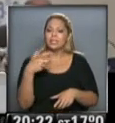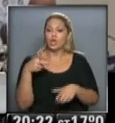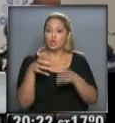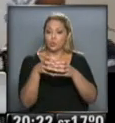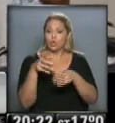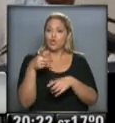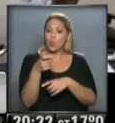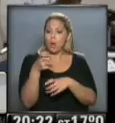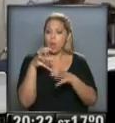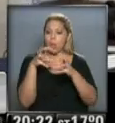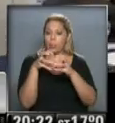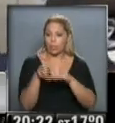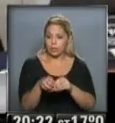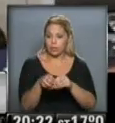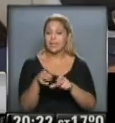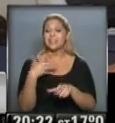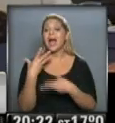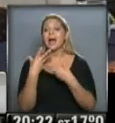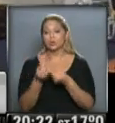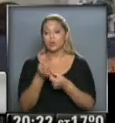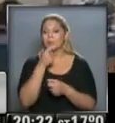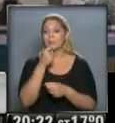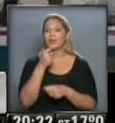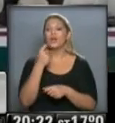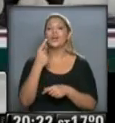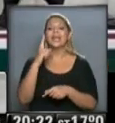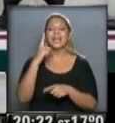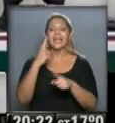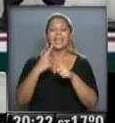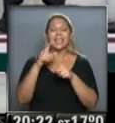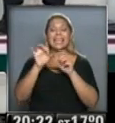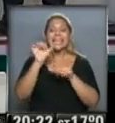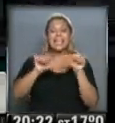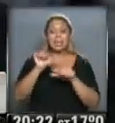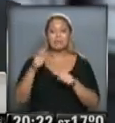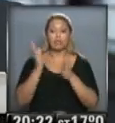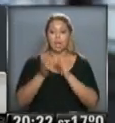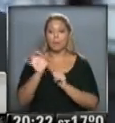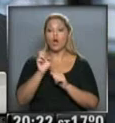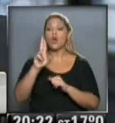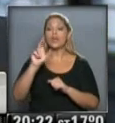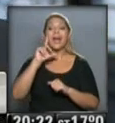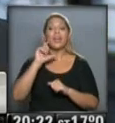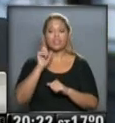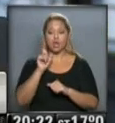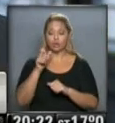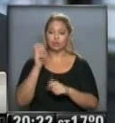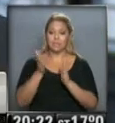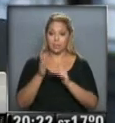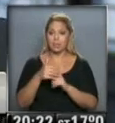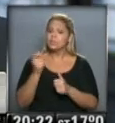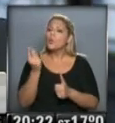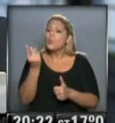un complemento de las terapias convencionales, es decir, la quimioterapia y la radioterapia. O sea, es una nueva opción que se suma al arsenal de